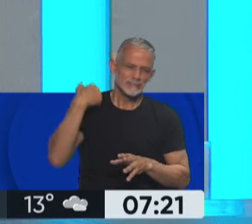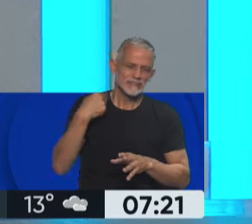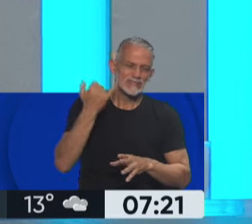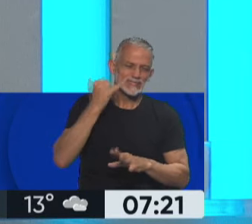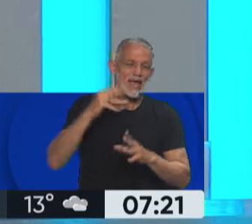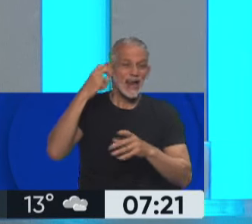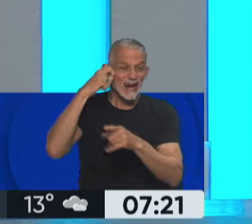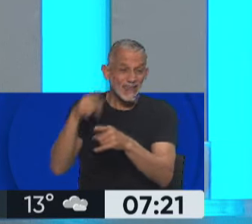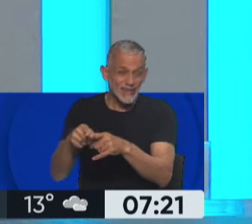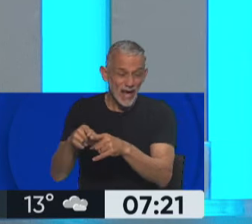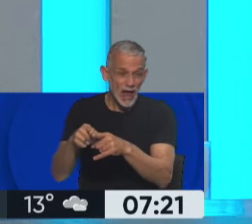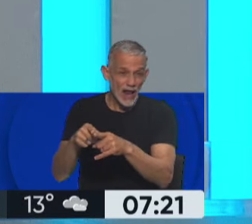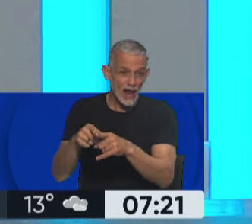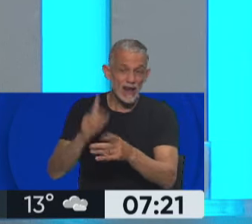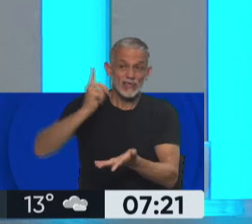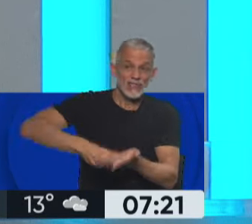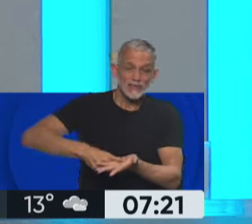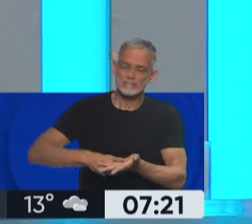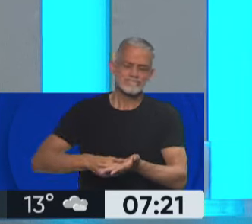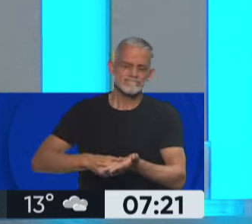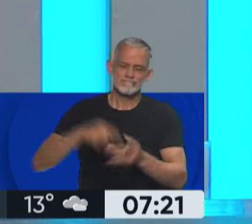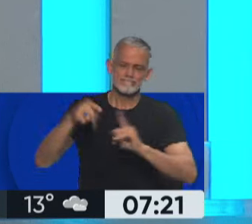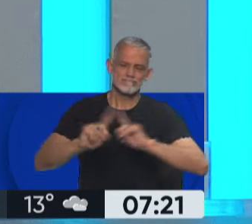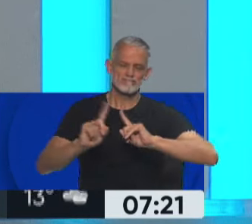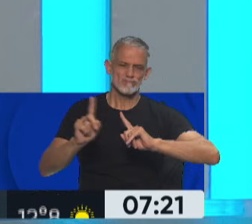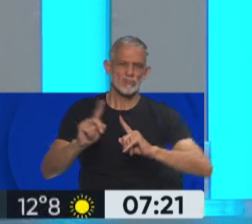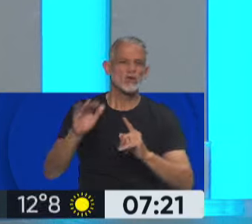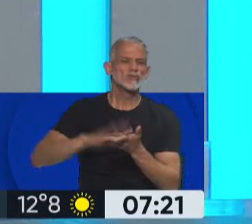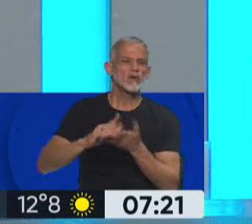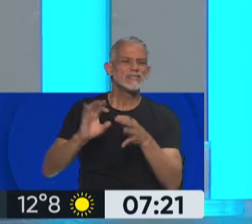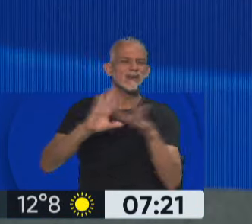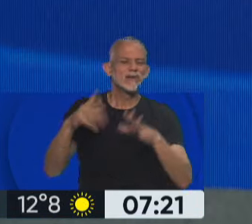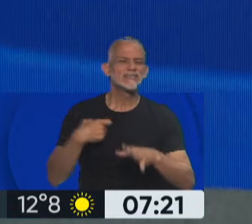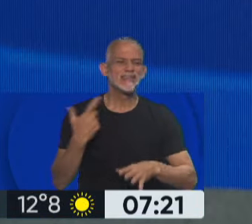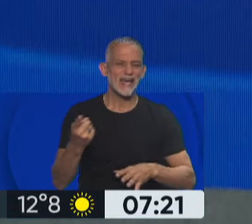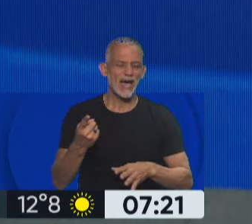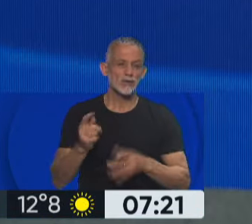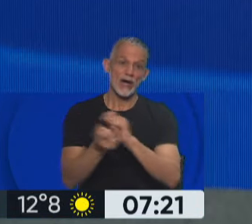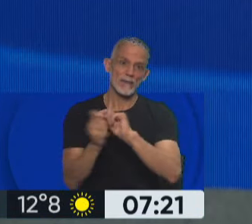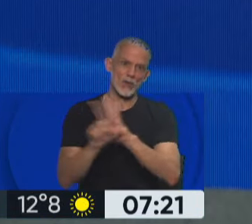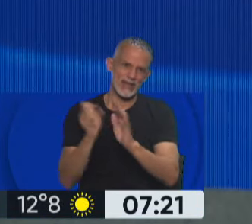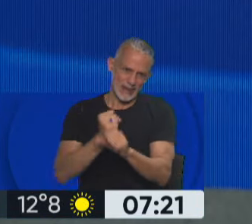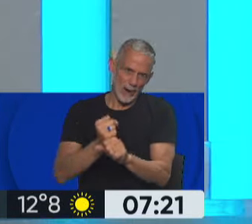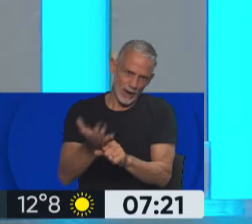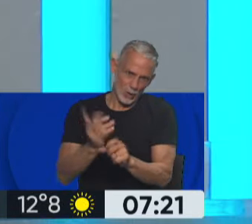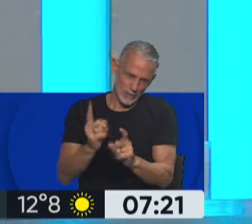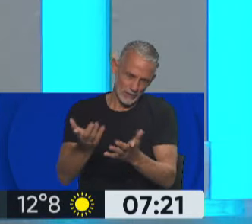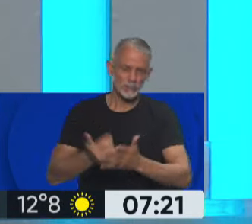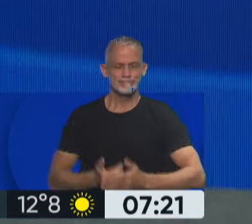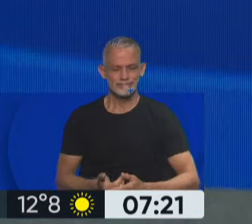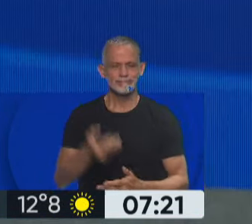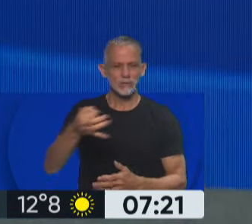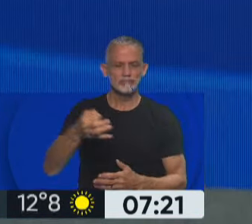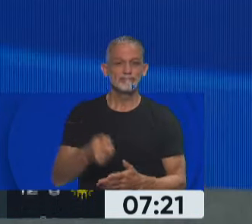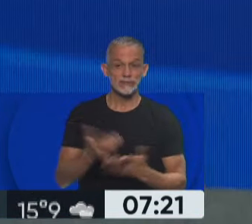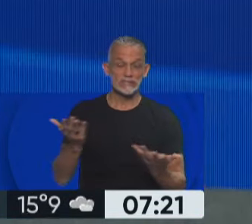radicalismo de dictaminar lo que tiene que ver con la democratización sindical la reforma laboral parte de la reforma laboral no Y esto